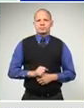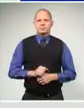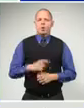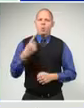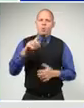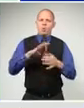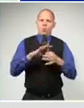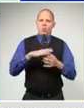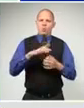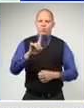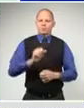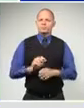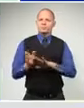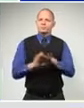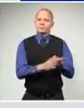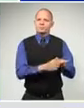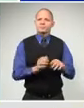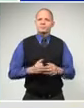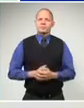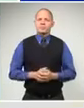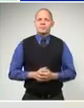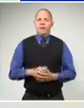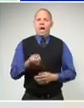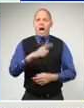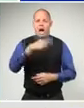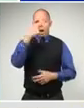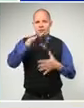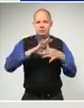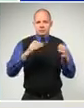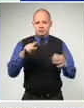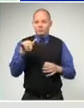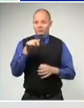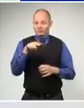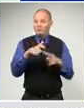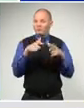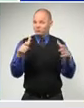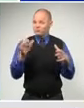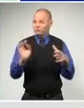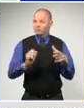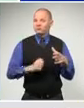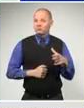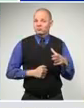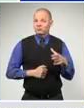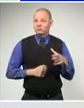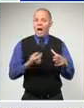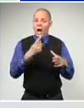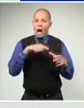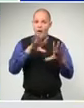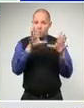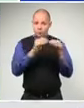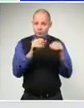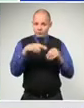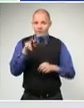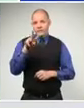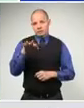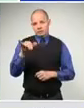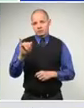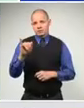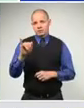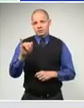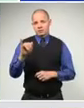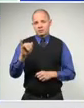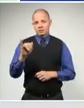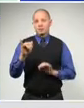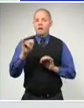Artemisa, todavía confirmando un número elevado de casos, 26 en el día de ayer, incluso